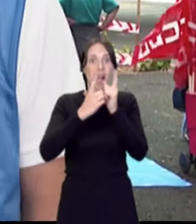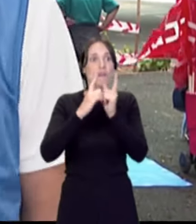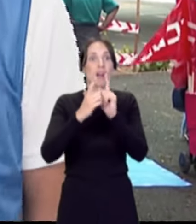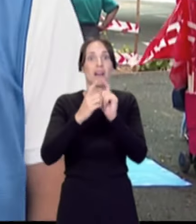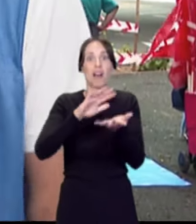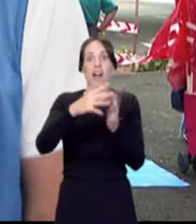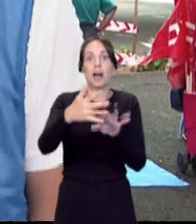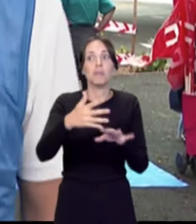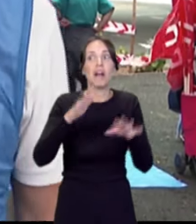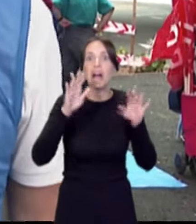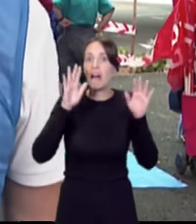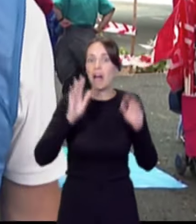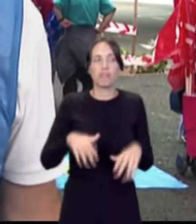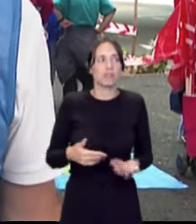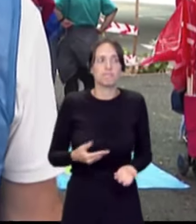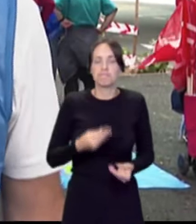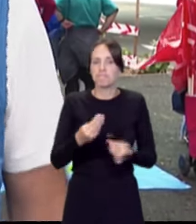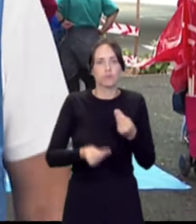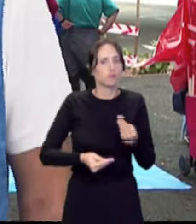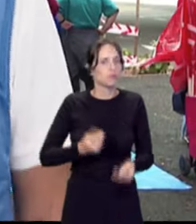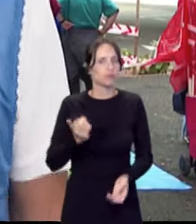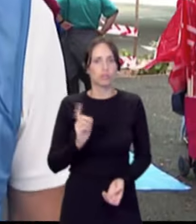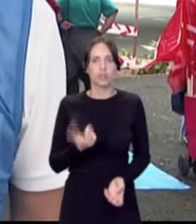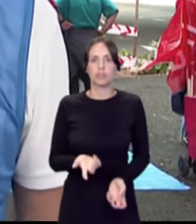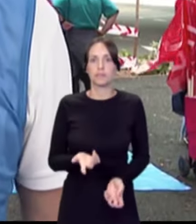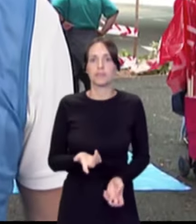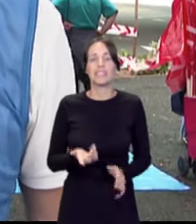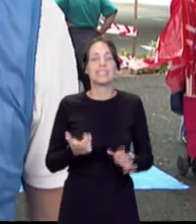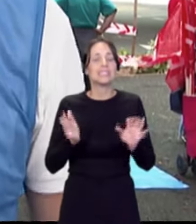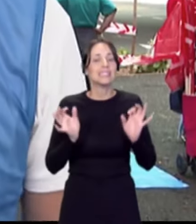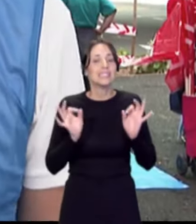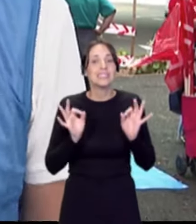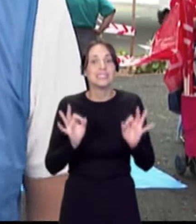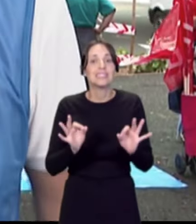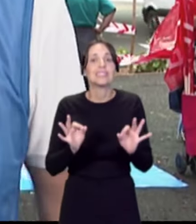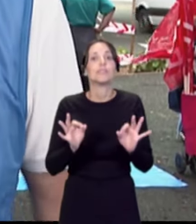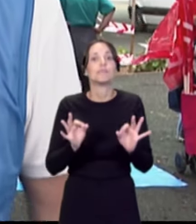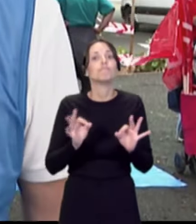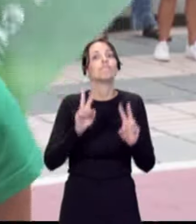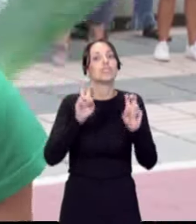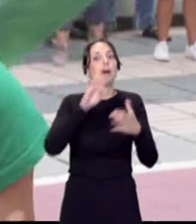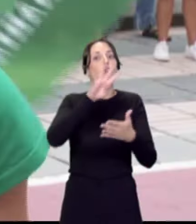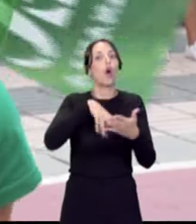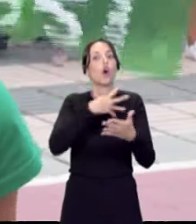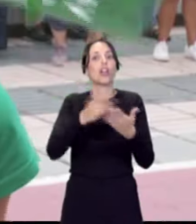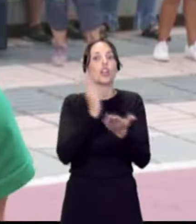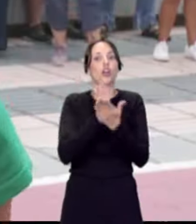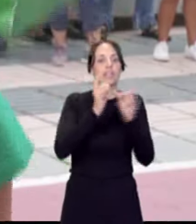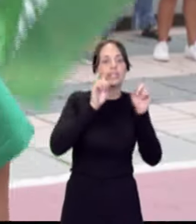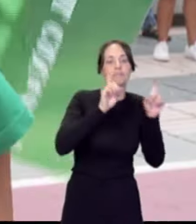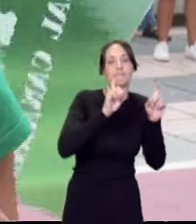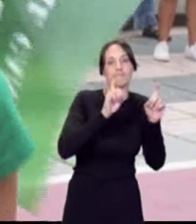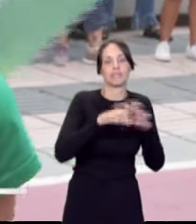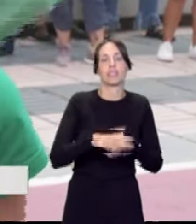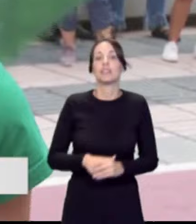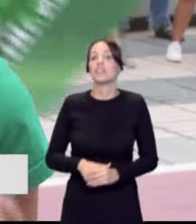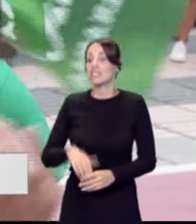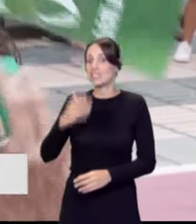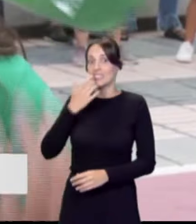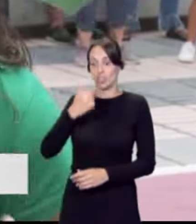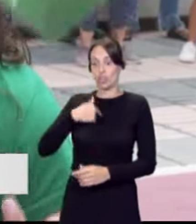práctica no se están llevando a cabo. Y especialmente en lo que se refiere a horario lectivo. Al no tener horas lectivas